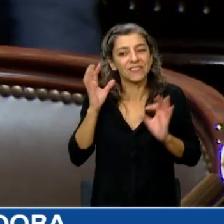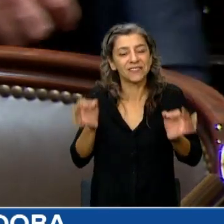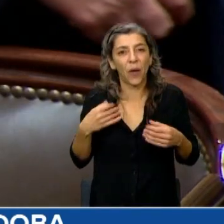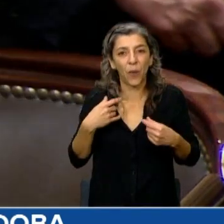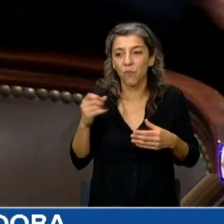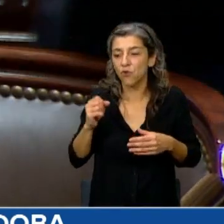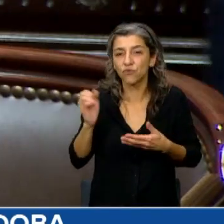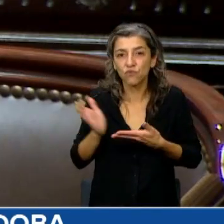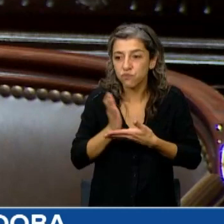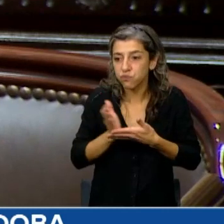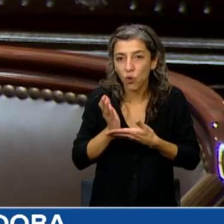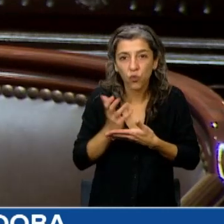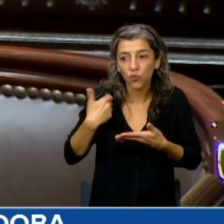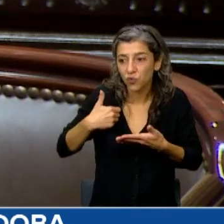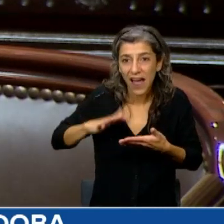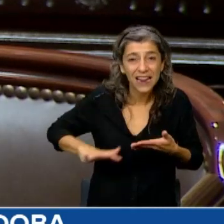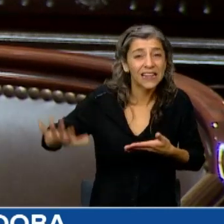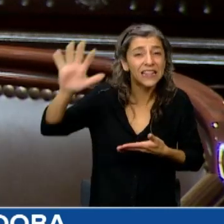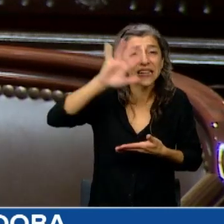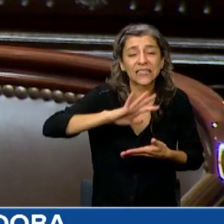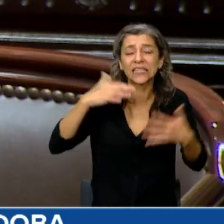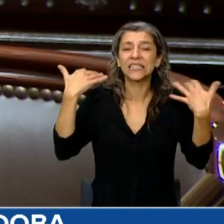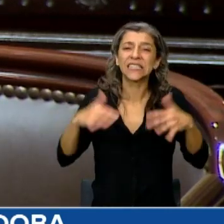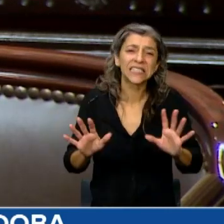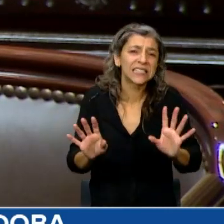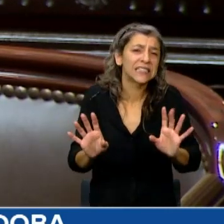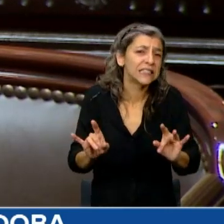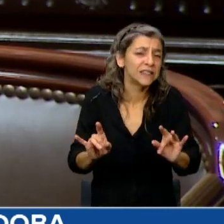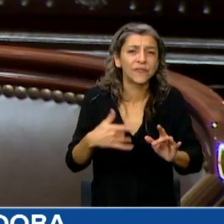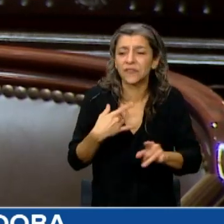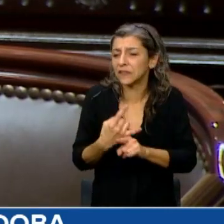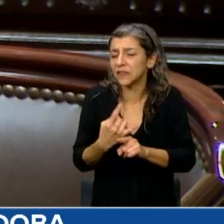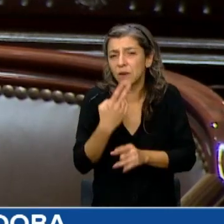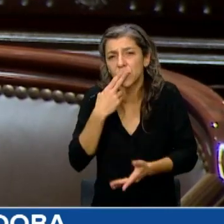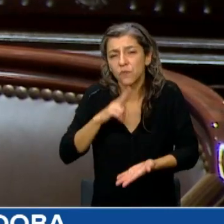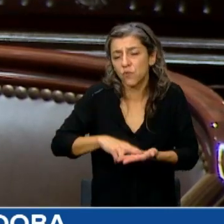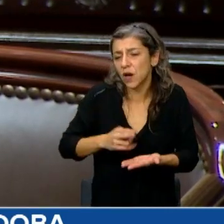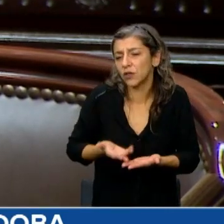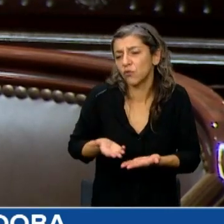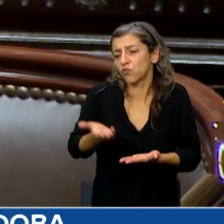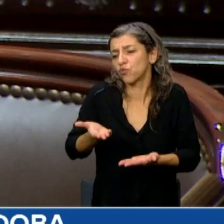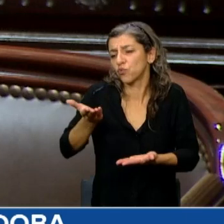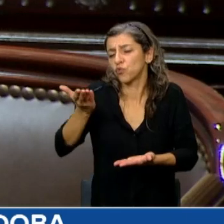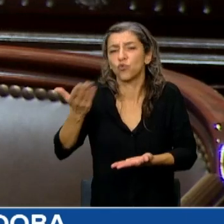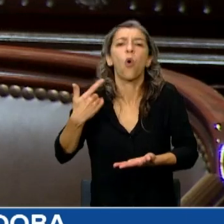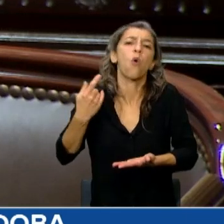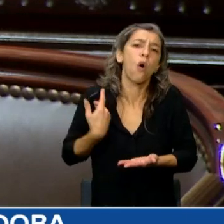caótico, porque este gobierno se ha caracterizado de crear impuestos y de aumentar los ya existentes.